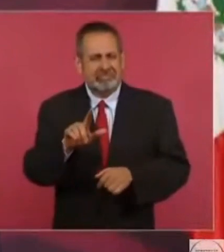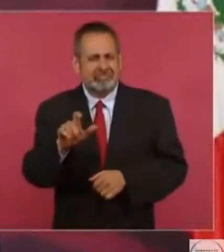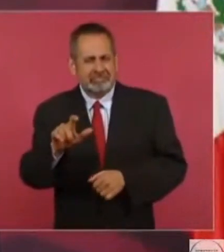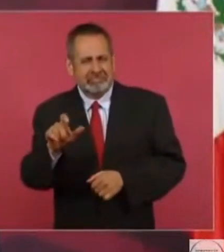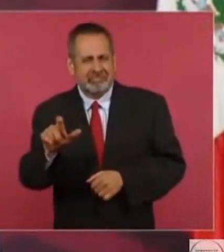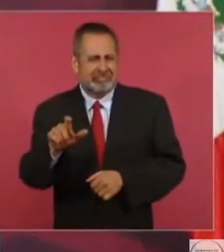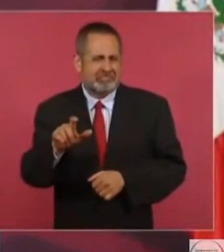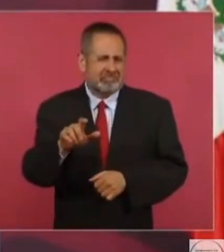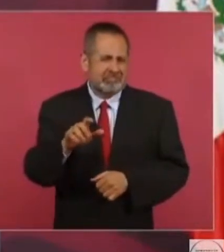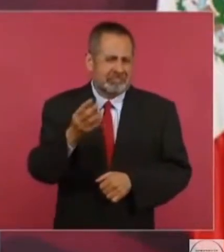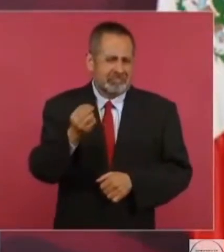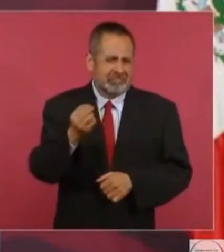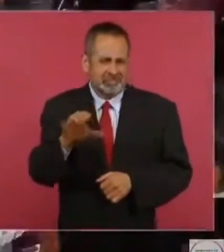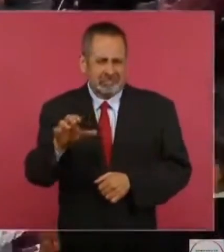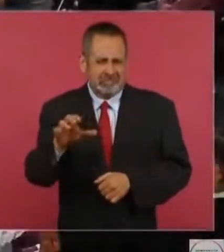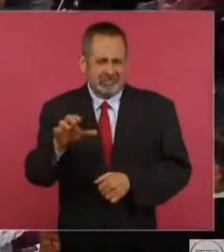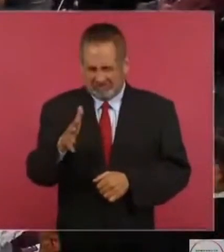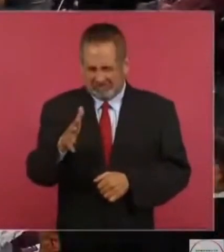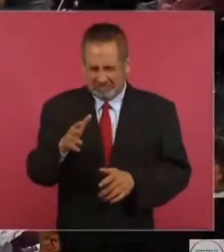de